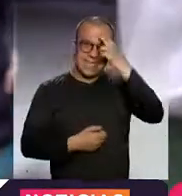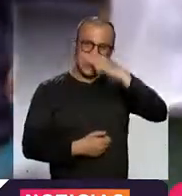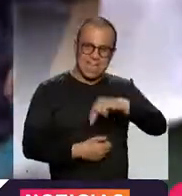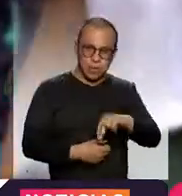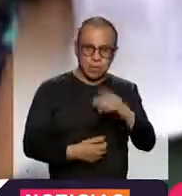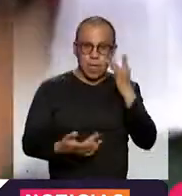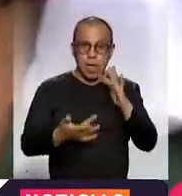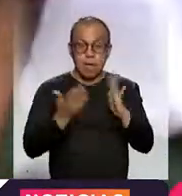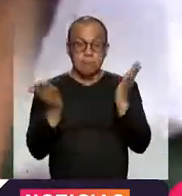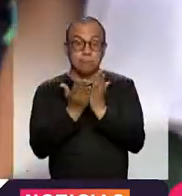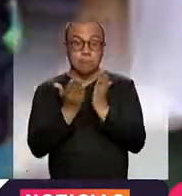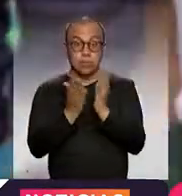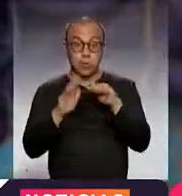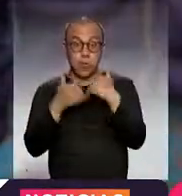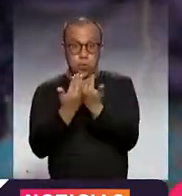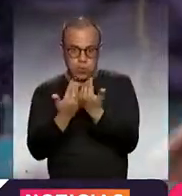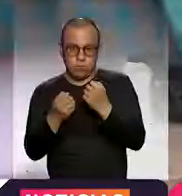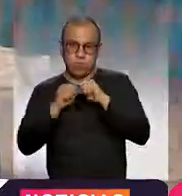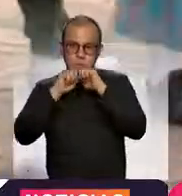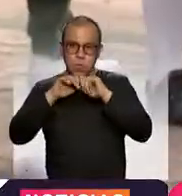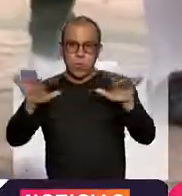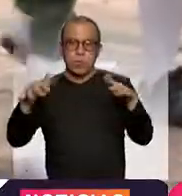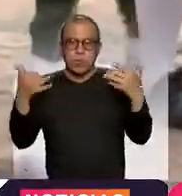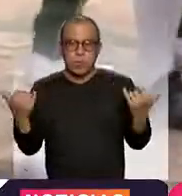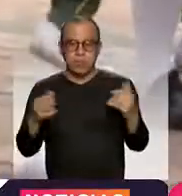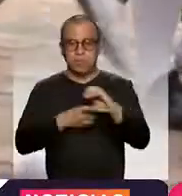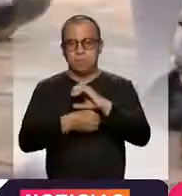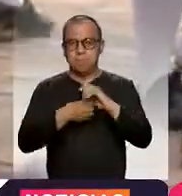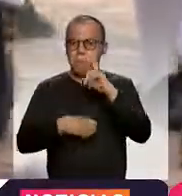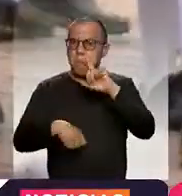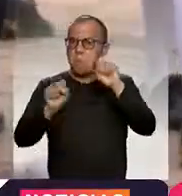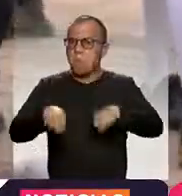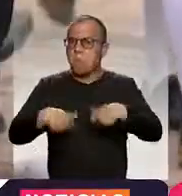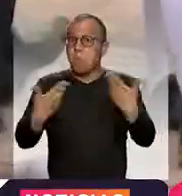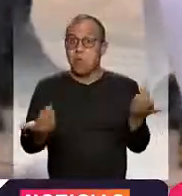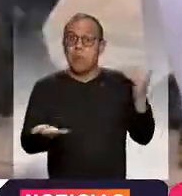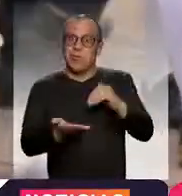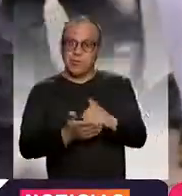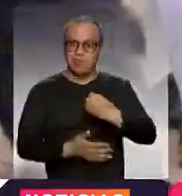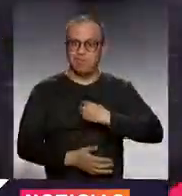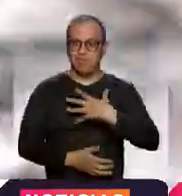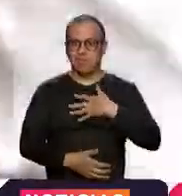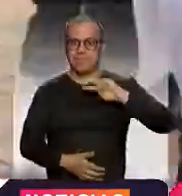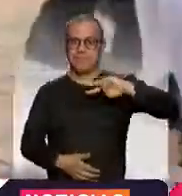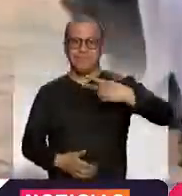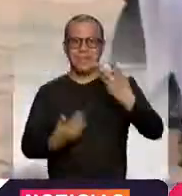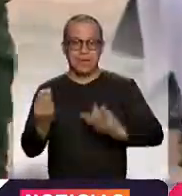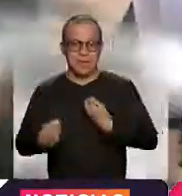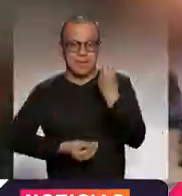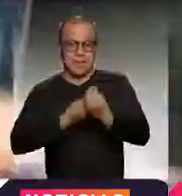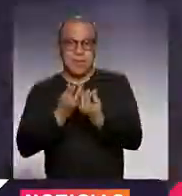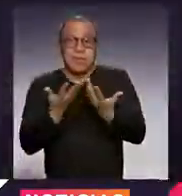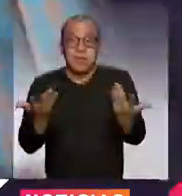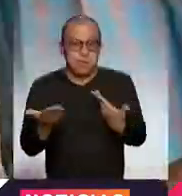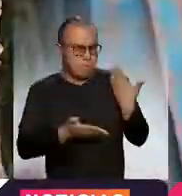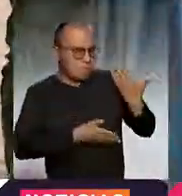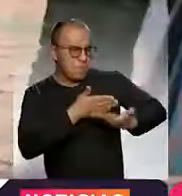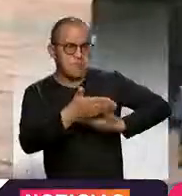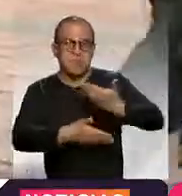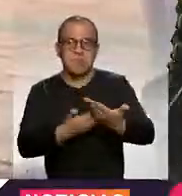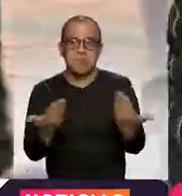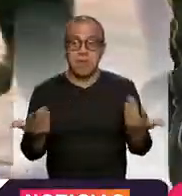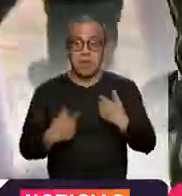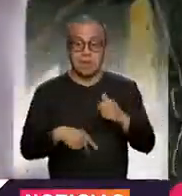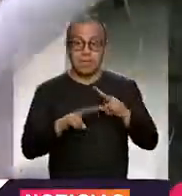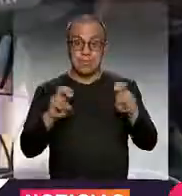hijos para estudiar en colegios públicos de la ciudad podrán hacerlo y tendrán la oportunidad de realizar este proceso. Para